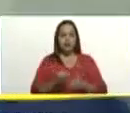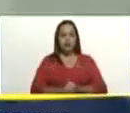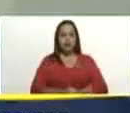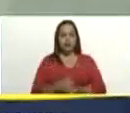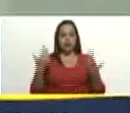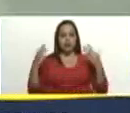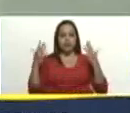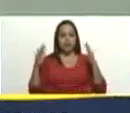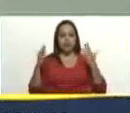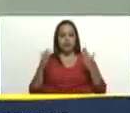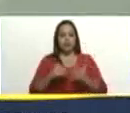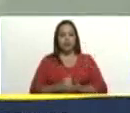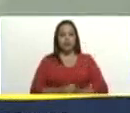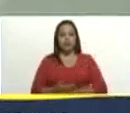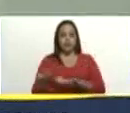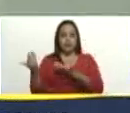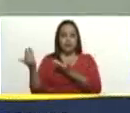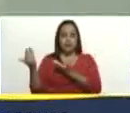Anthony,